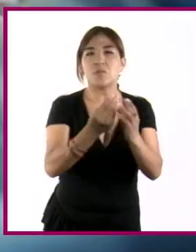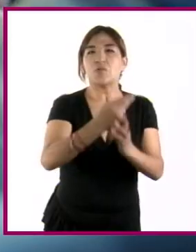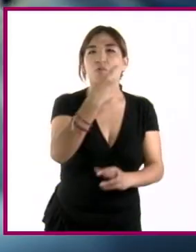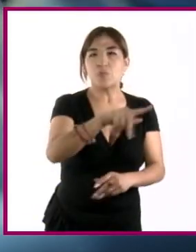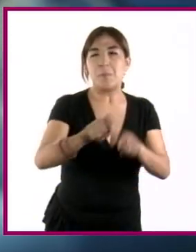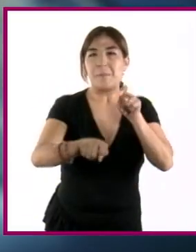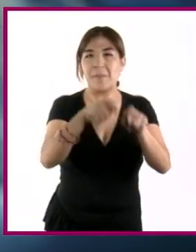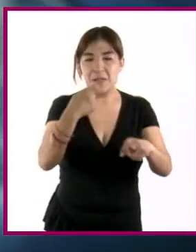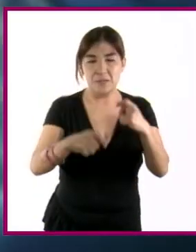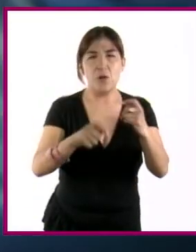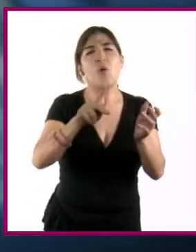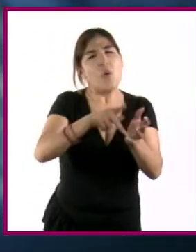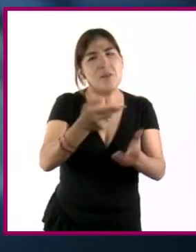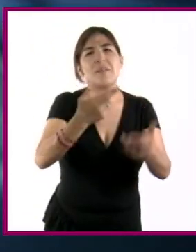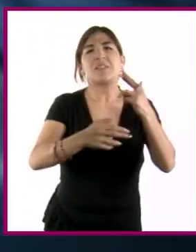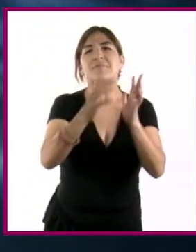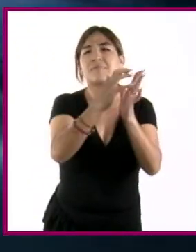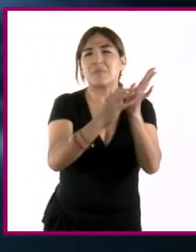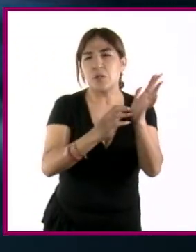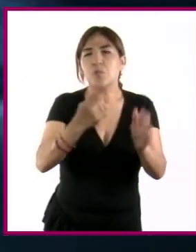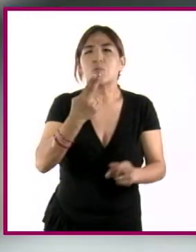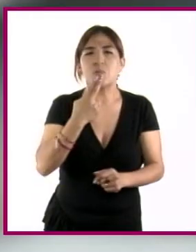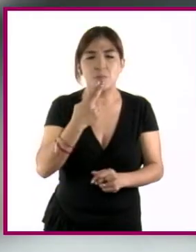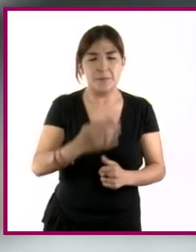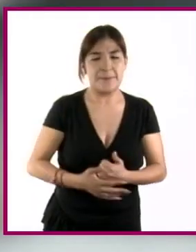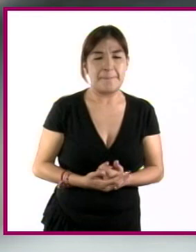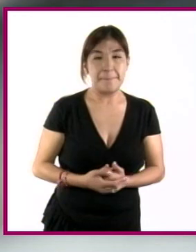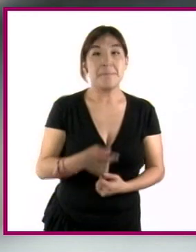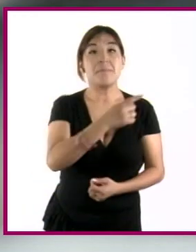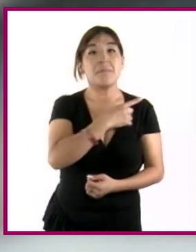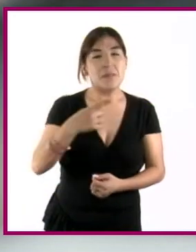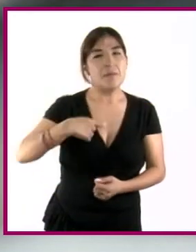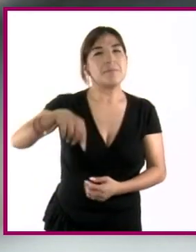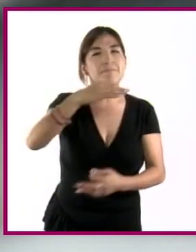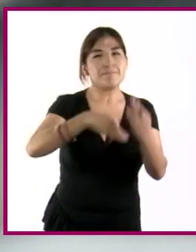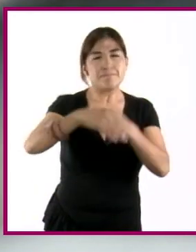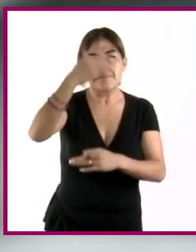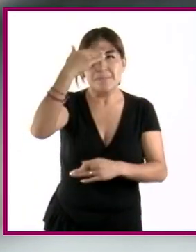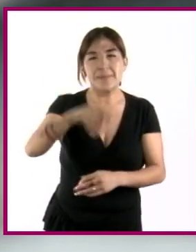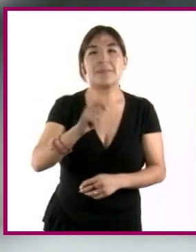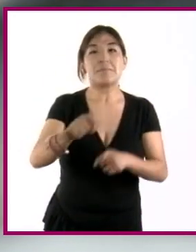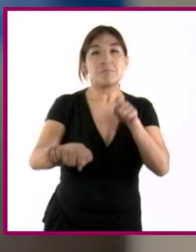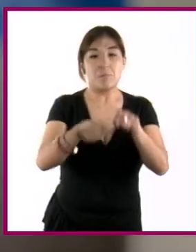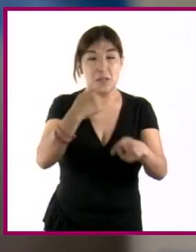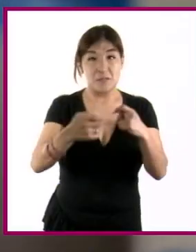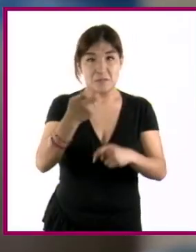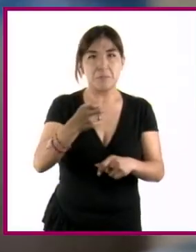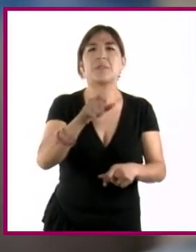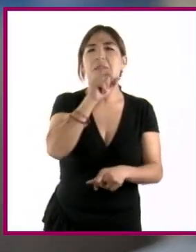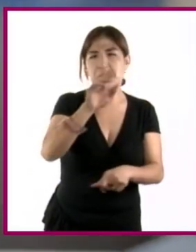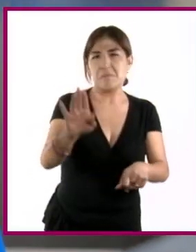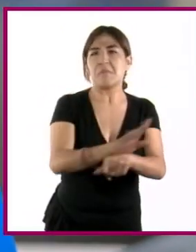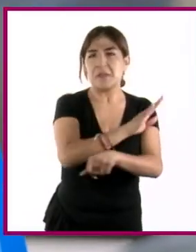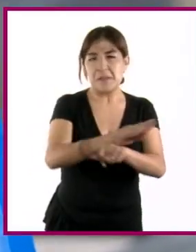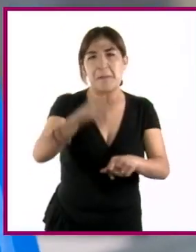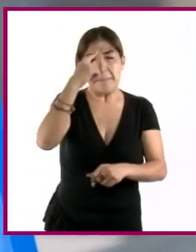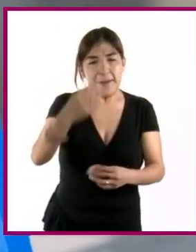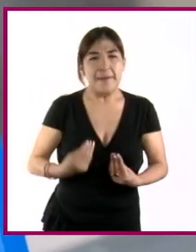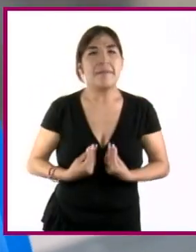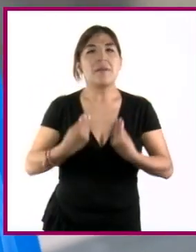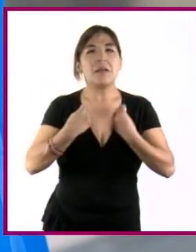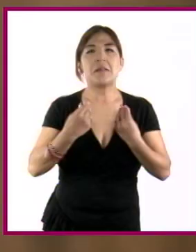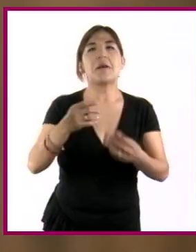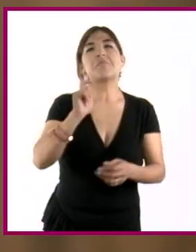uso. Por último, debemos comprender que el plástico ha sido un material que ha beneficiado nuestra vida. Vino a